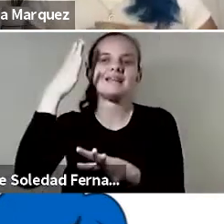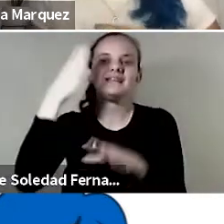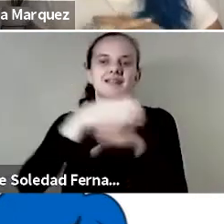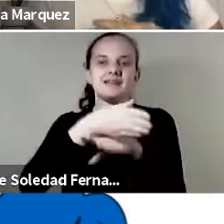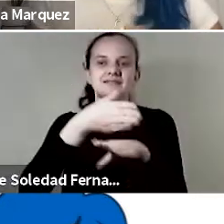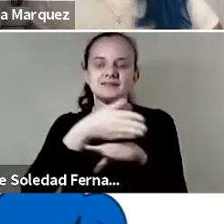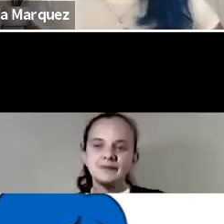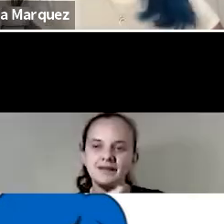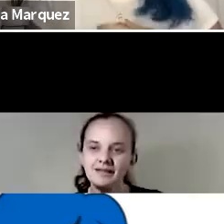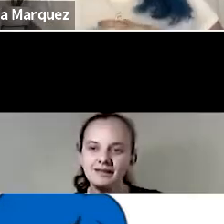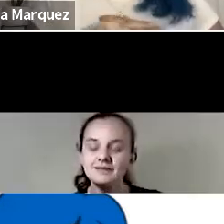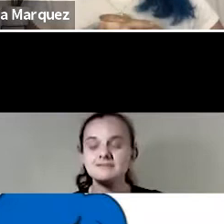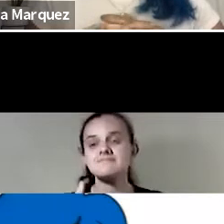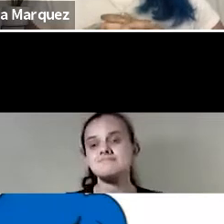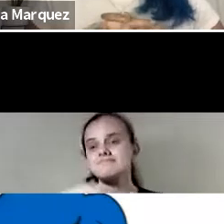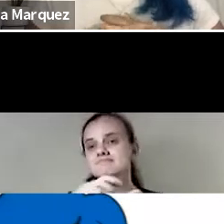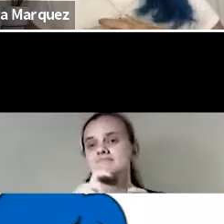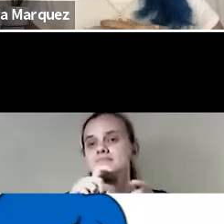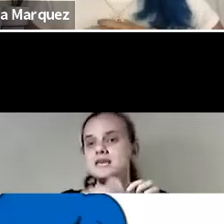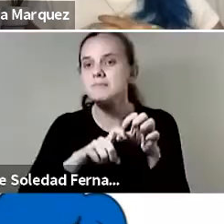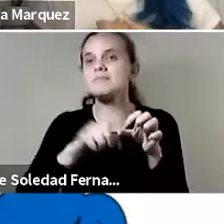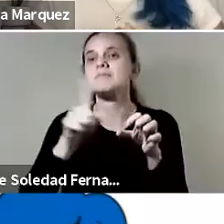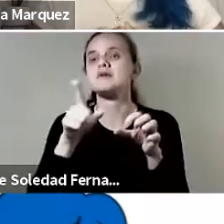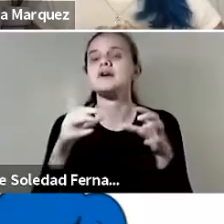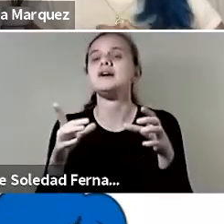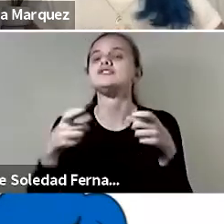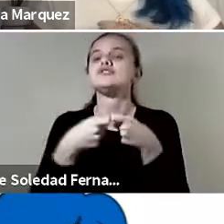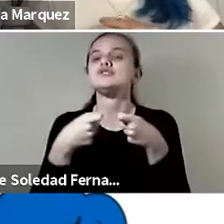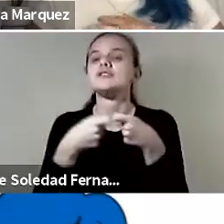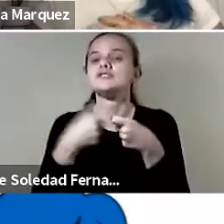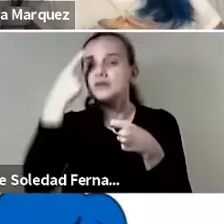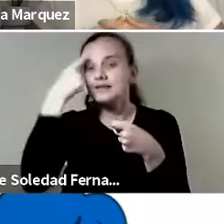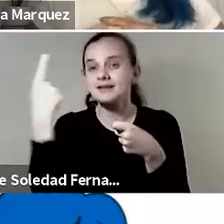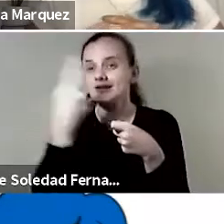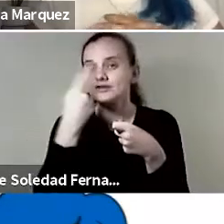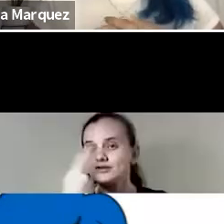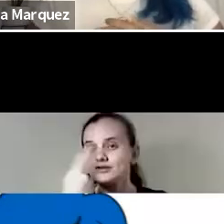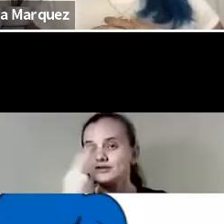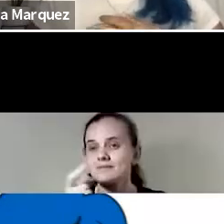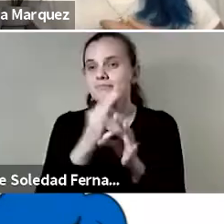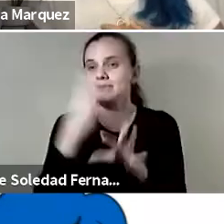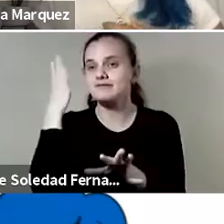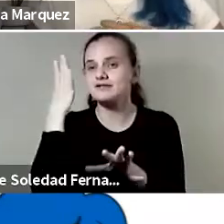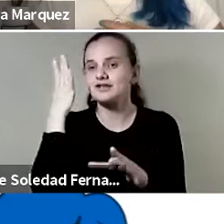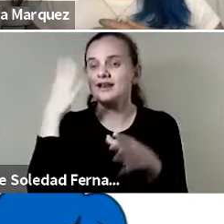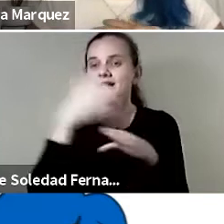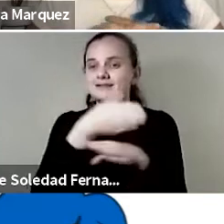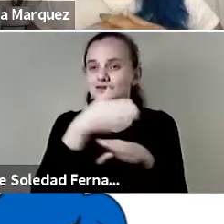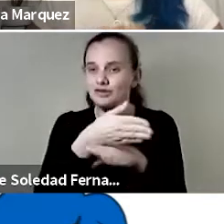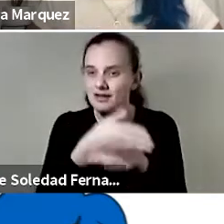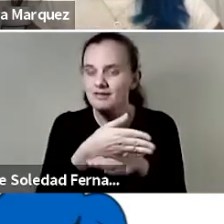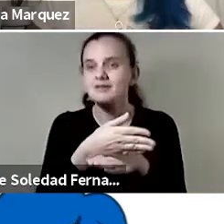de experiencia de usuario, especialista en accesibilidad, miembro de la Asociación Internacional